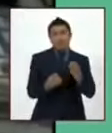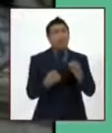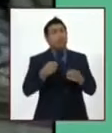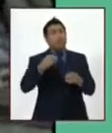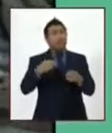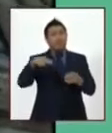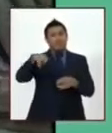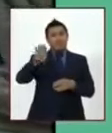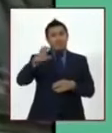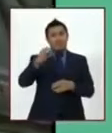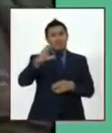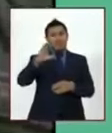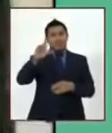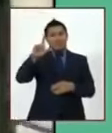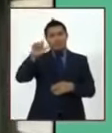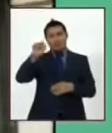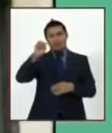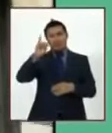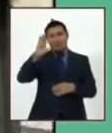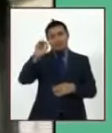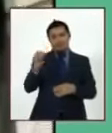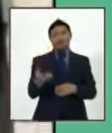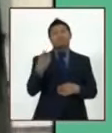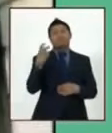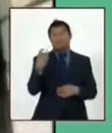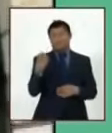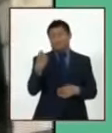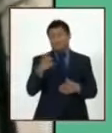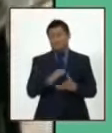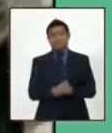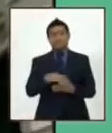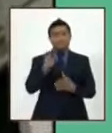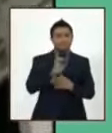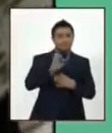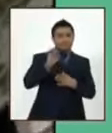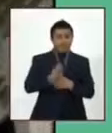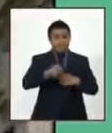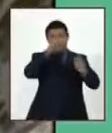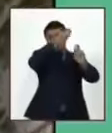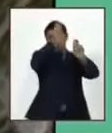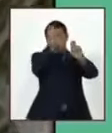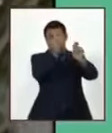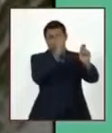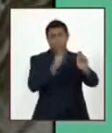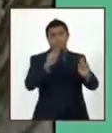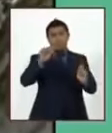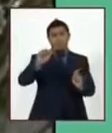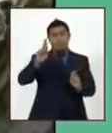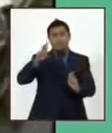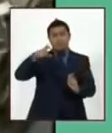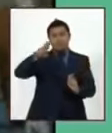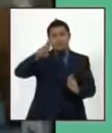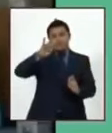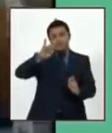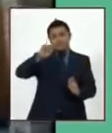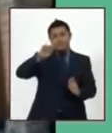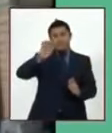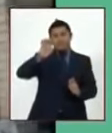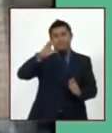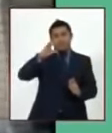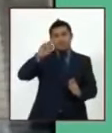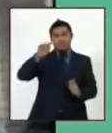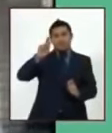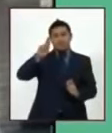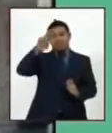Entonces, en el caso de la arquitectura, nos vamos a encontrar con todos estos elementos del mundo grecolatino, con los grandes frontones, con